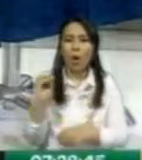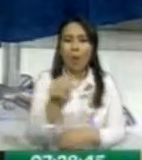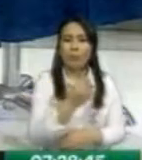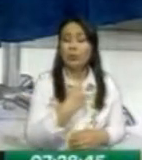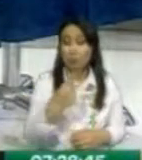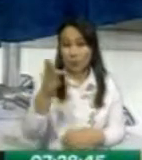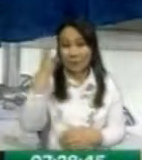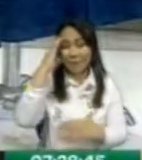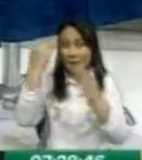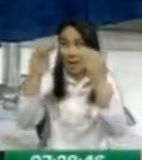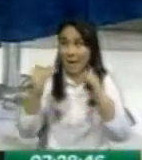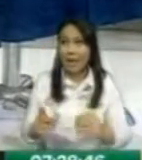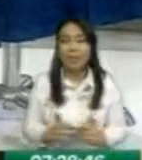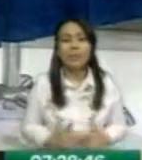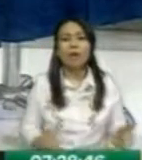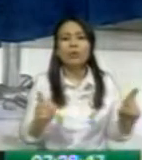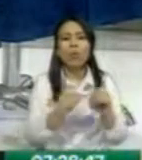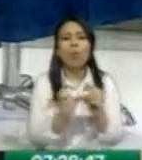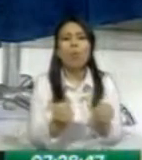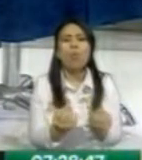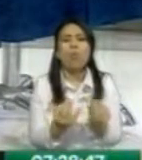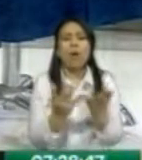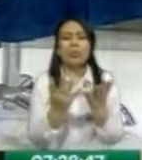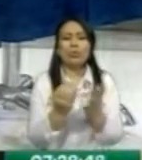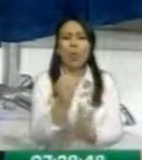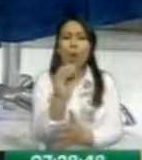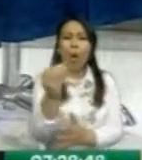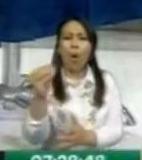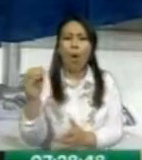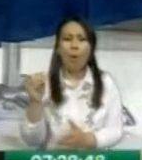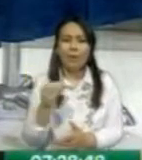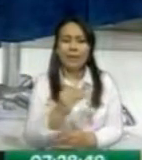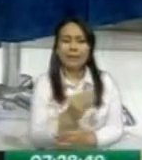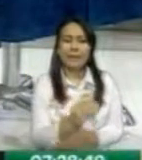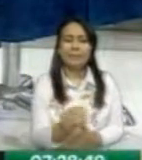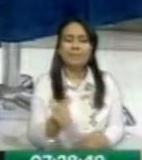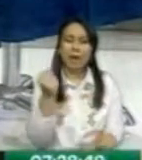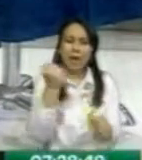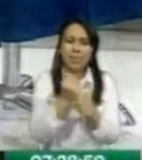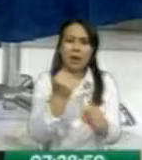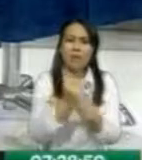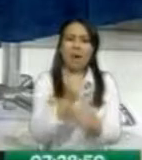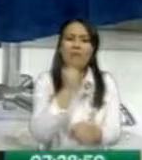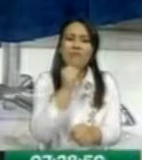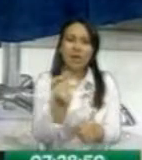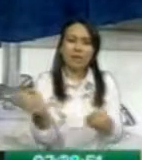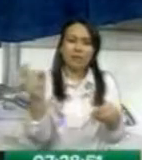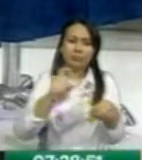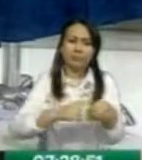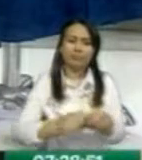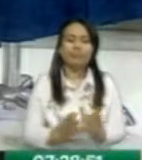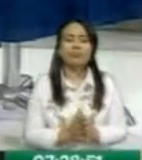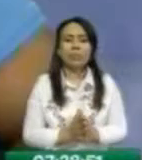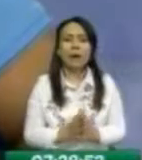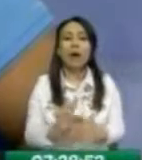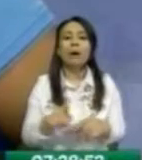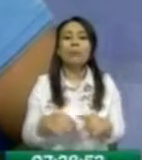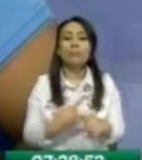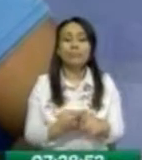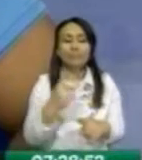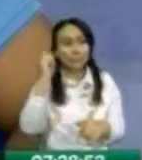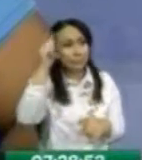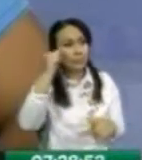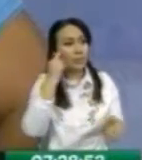de cuál es el total de la población de jóvenes en edad laboral que todavía no se han podido emplear? Cuando recibimos del